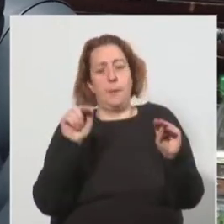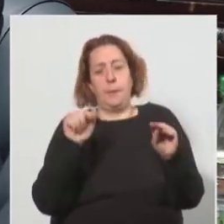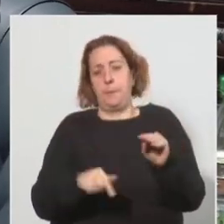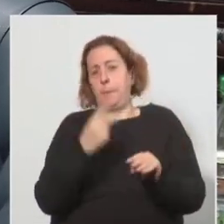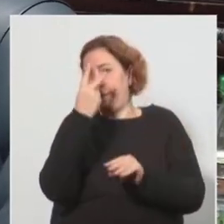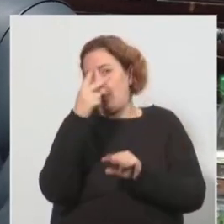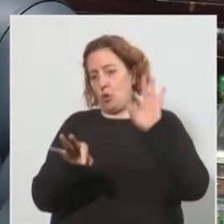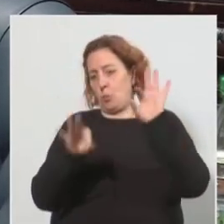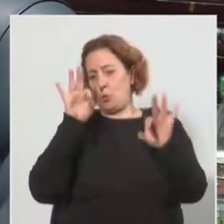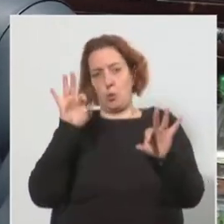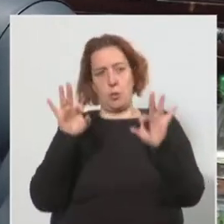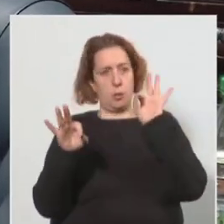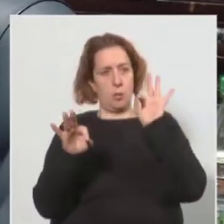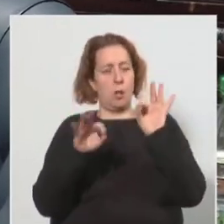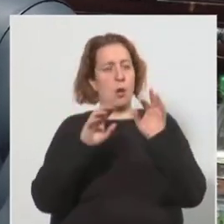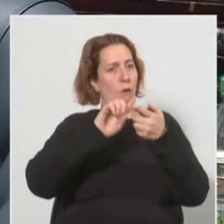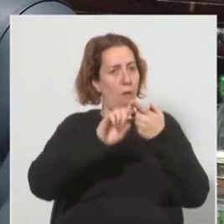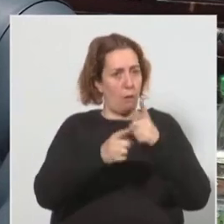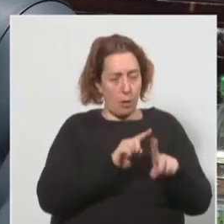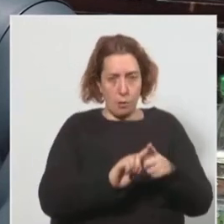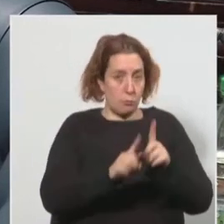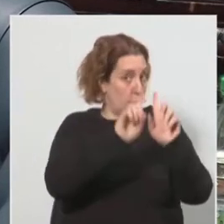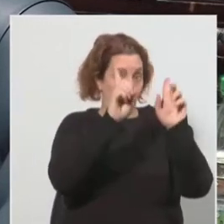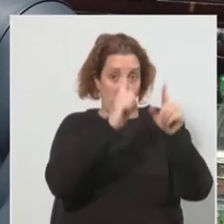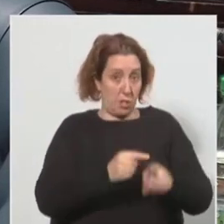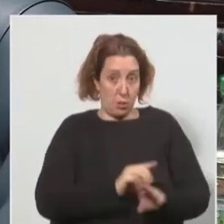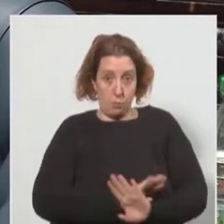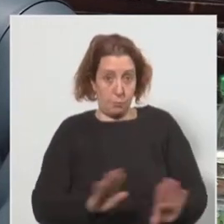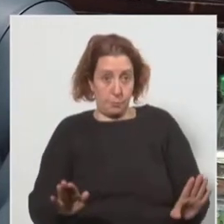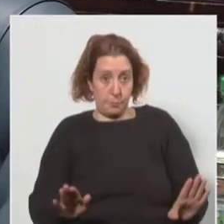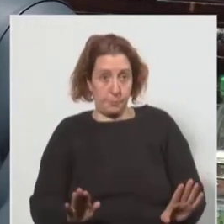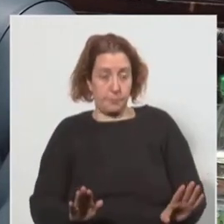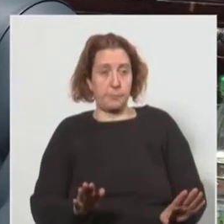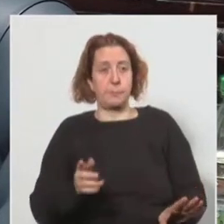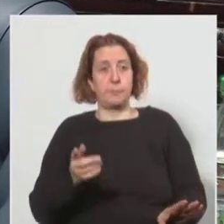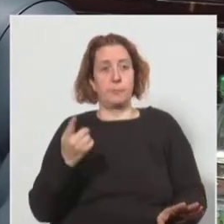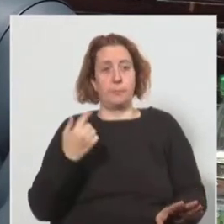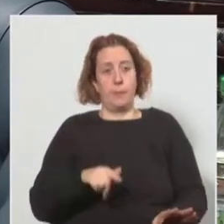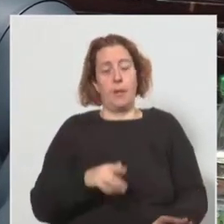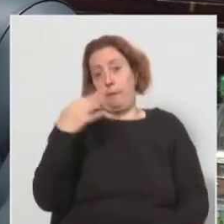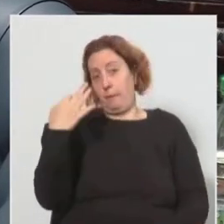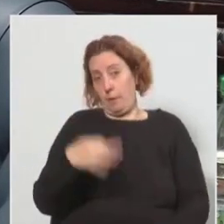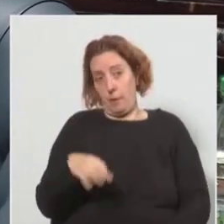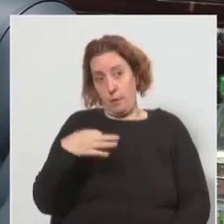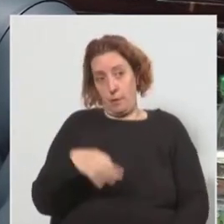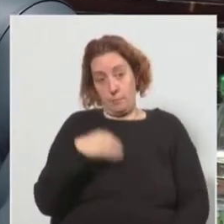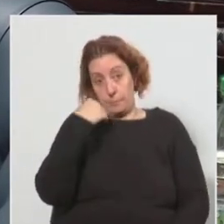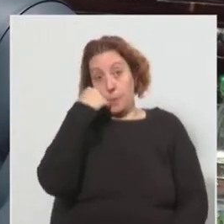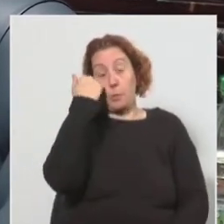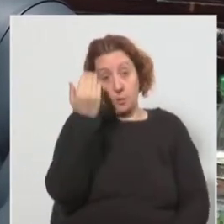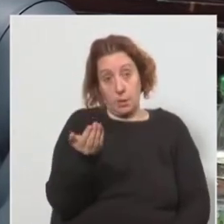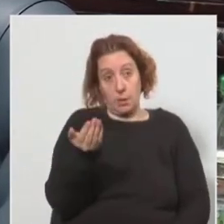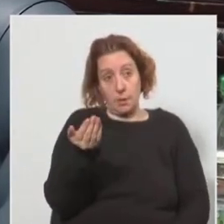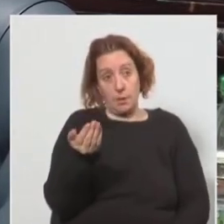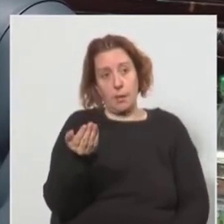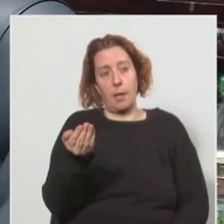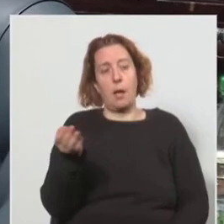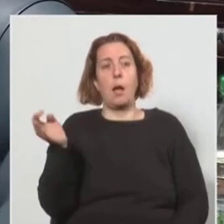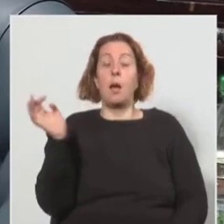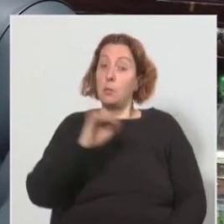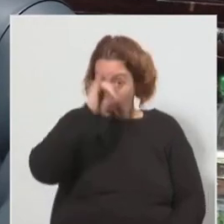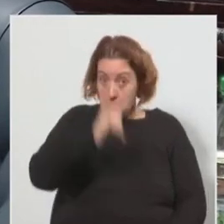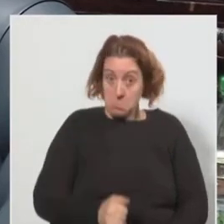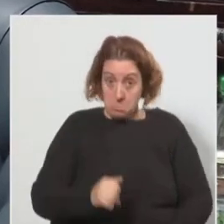opciones. O esa coordinación no existió, lo cual sería realmente vergonzoso, o